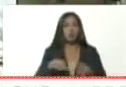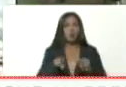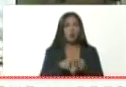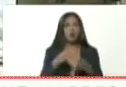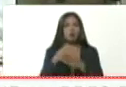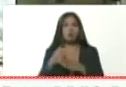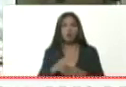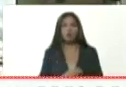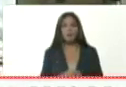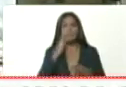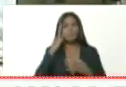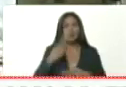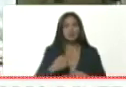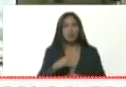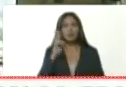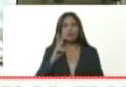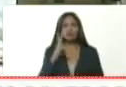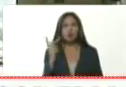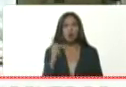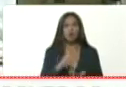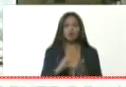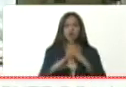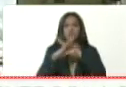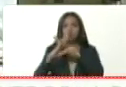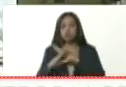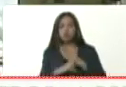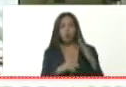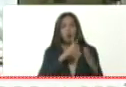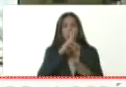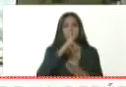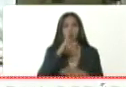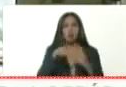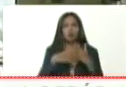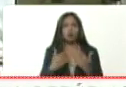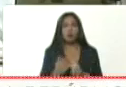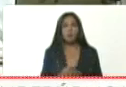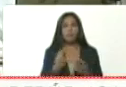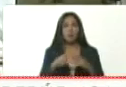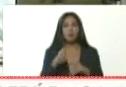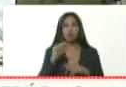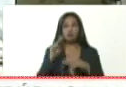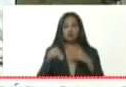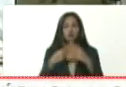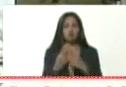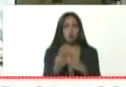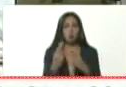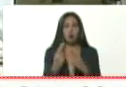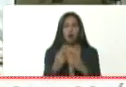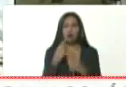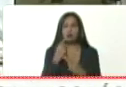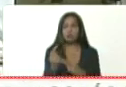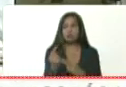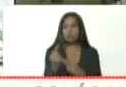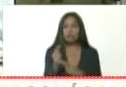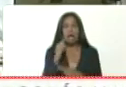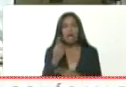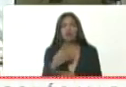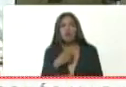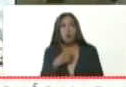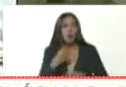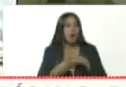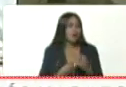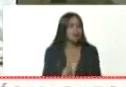verdad que venezuela está sobre un bloqueo brutal pero eso no puede ser excusa para no hacer las